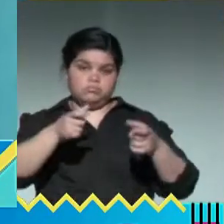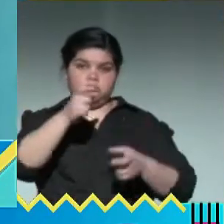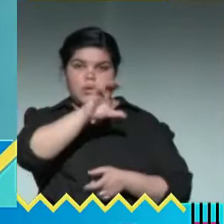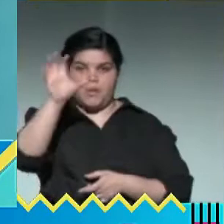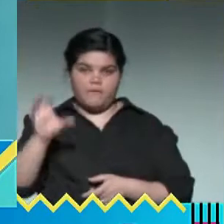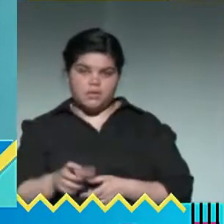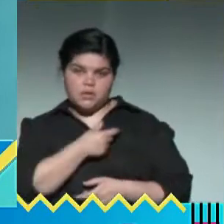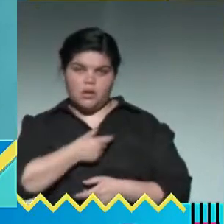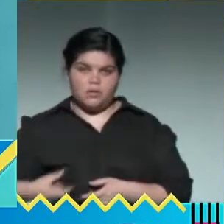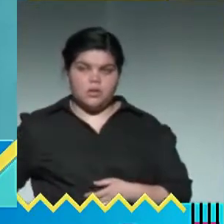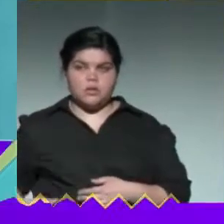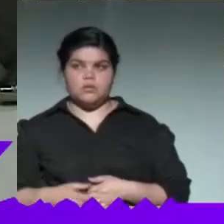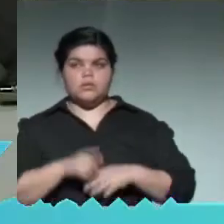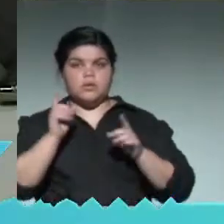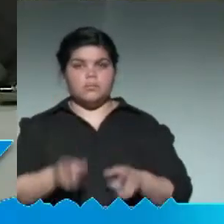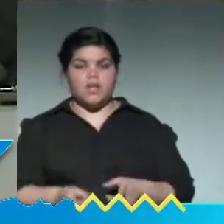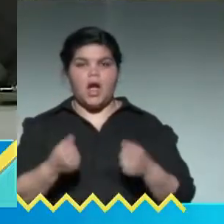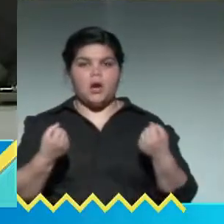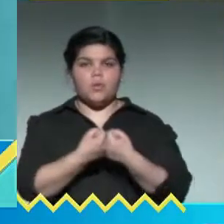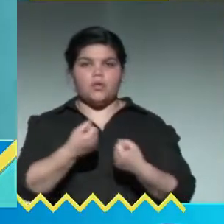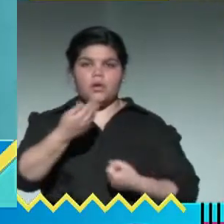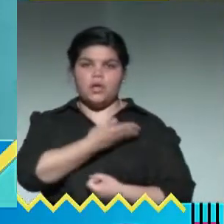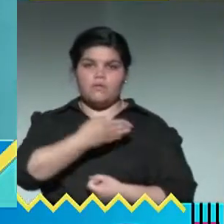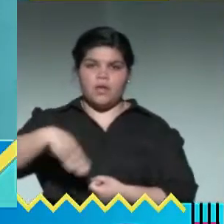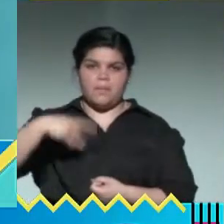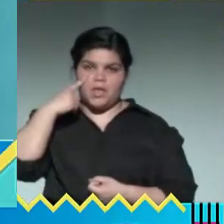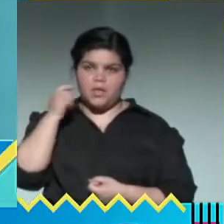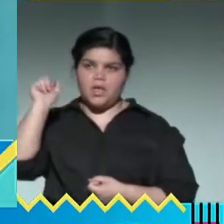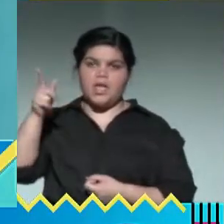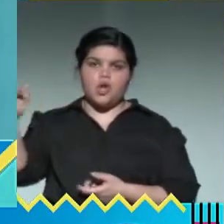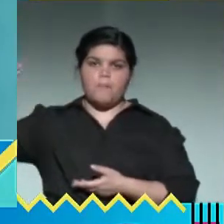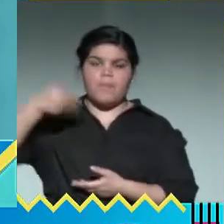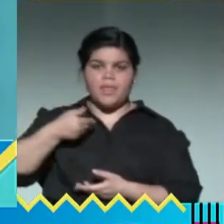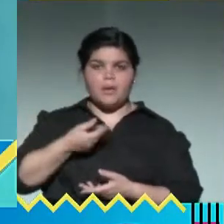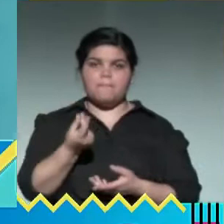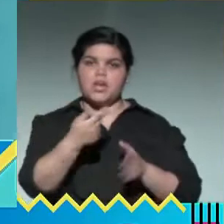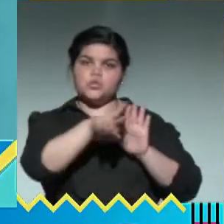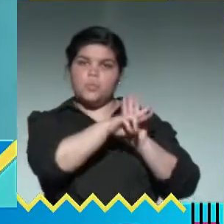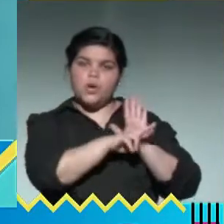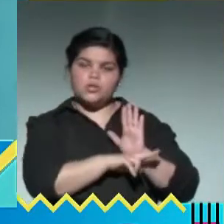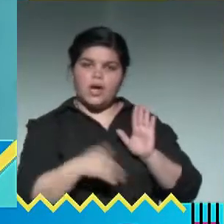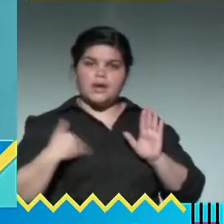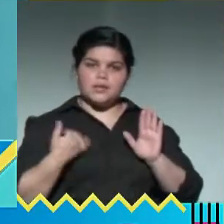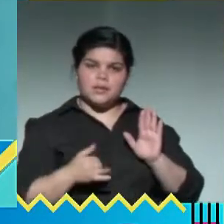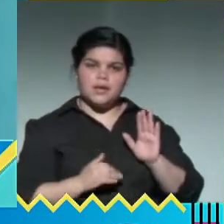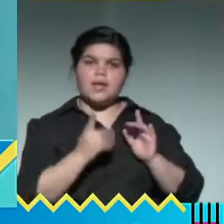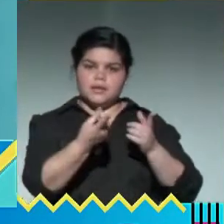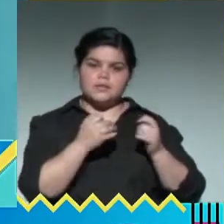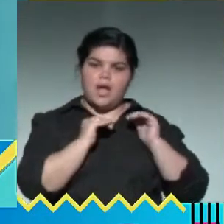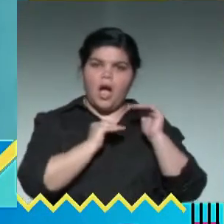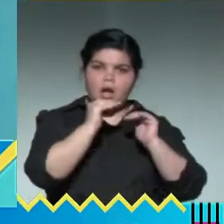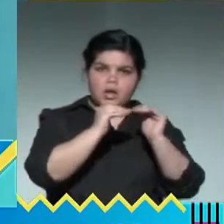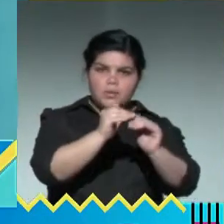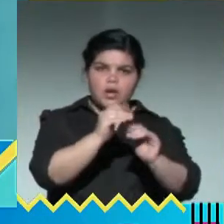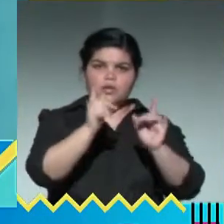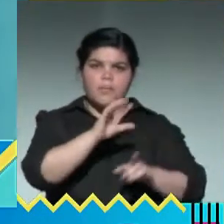¿sí? La negociación con el FMI. El FMI como exigencia pone que el presupuesto de Argentina sea equilibrado y apoyado por todas las provincias.